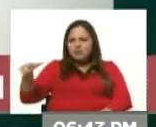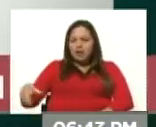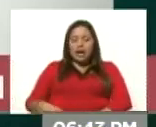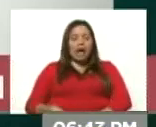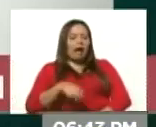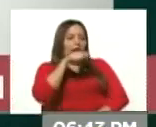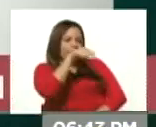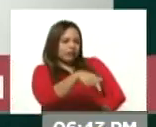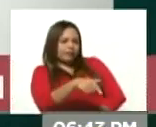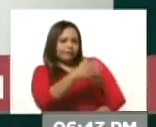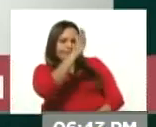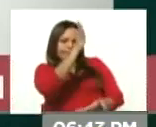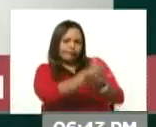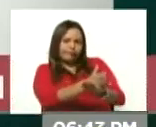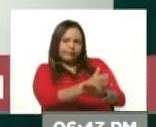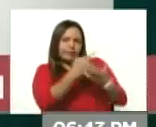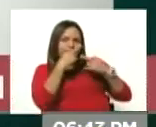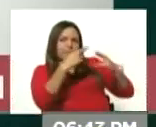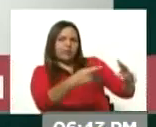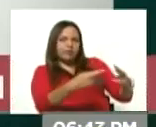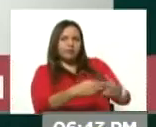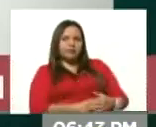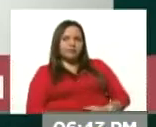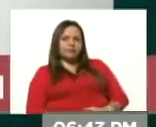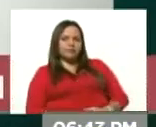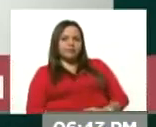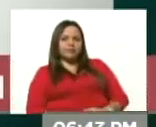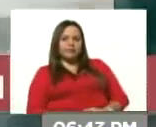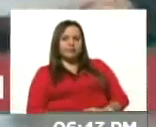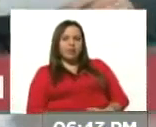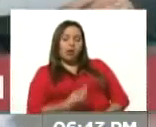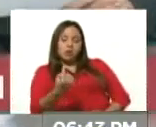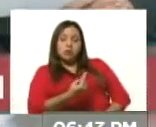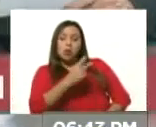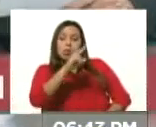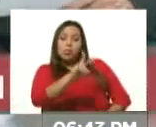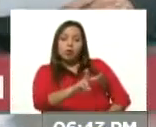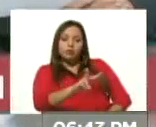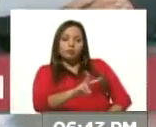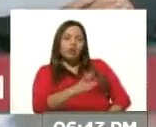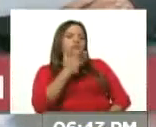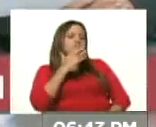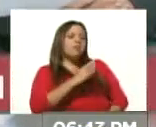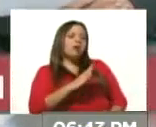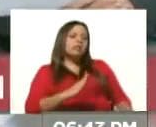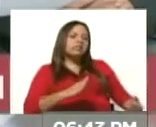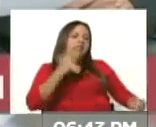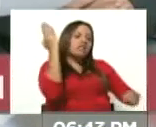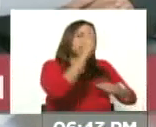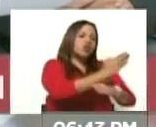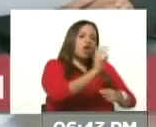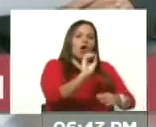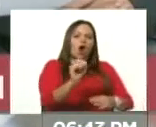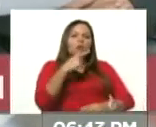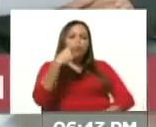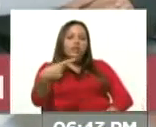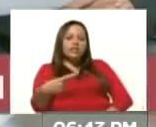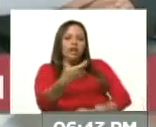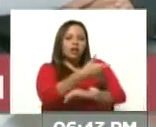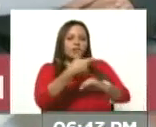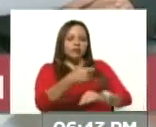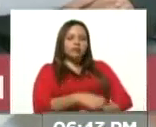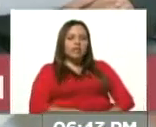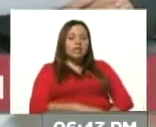realizamos las respuestas es ilógica le damos a la gente sólo dos opciones sanciones económicas o políticas económicas gubernamentales